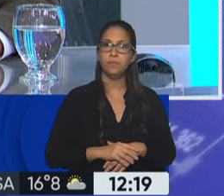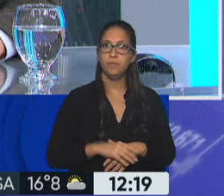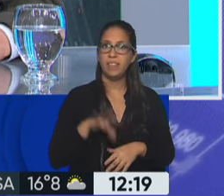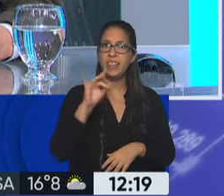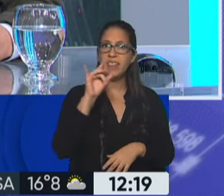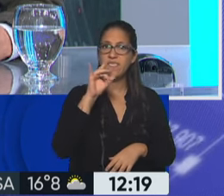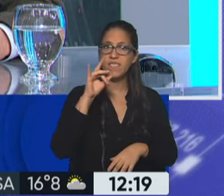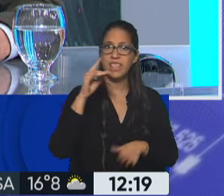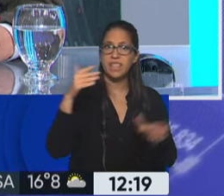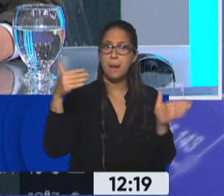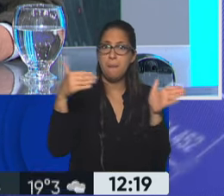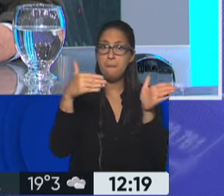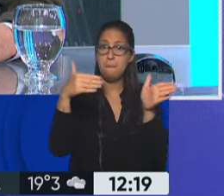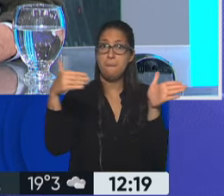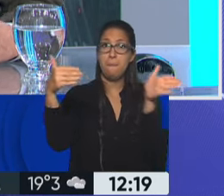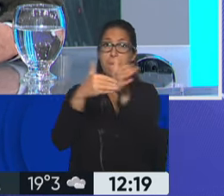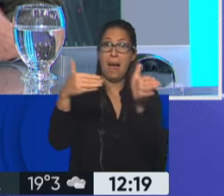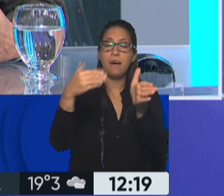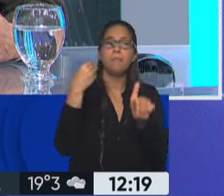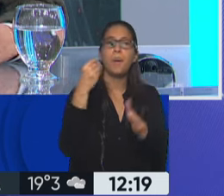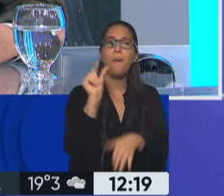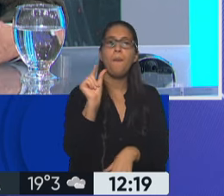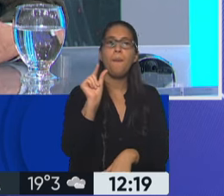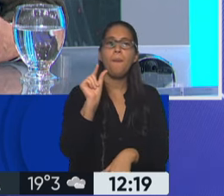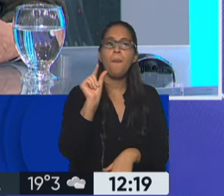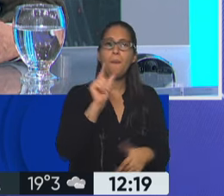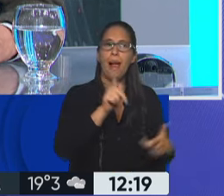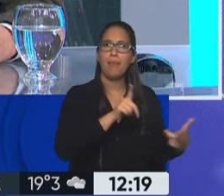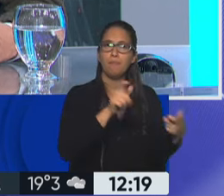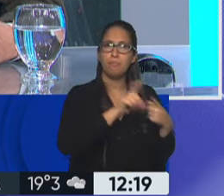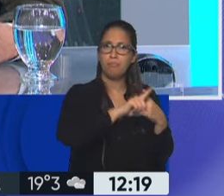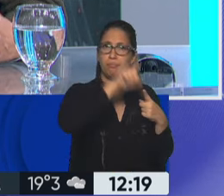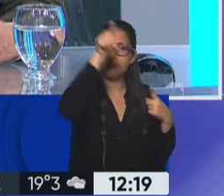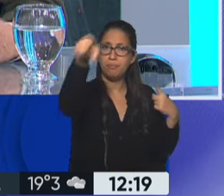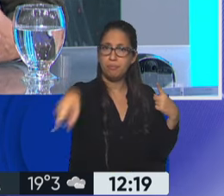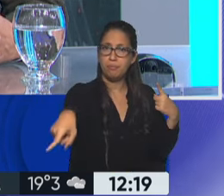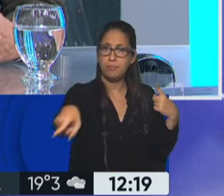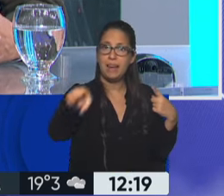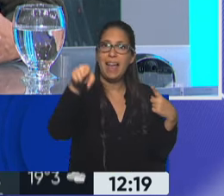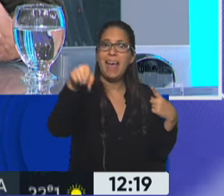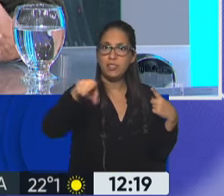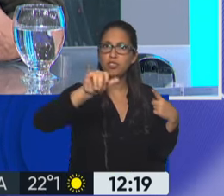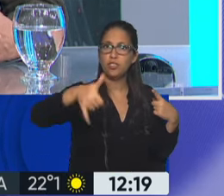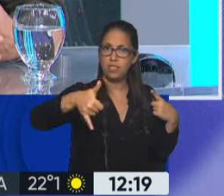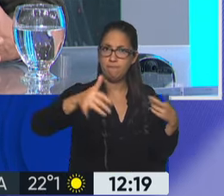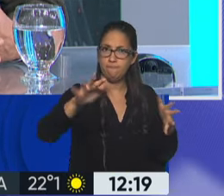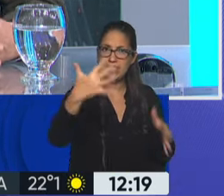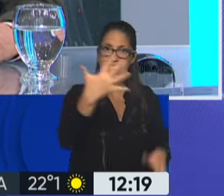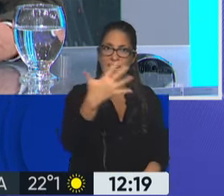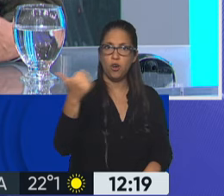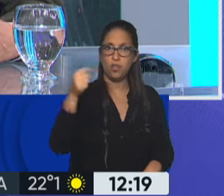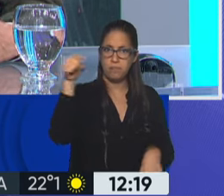interceptar son los misiles balísticos de largo alcance de que esos sí cayeron cinco o